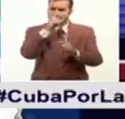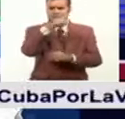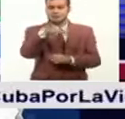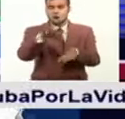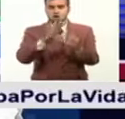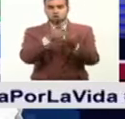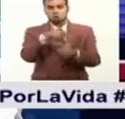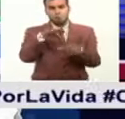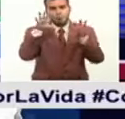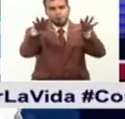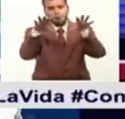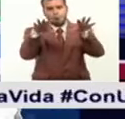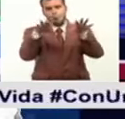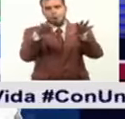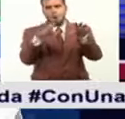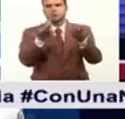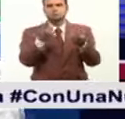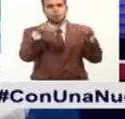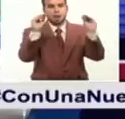porque, ubícate,